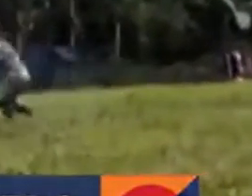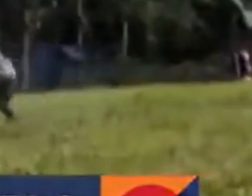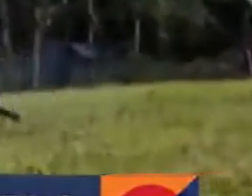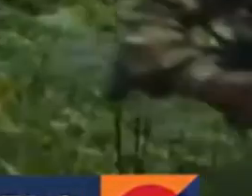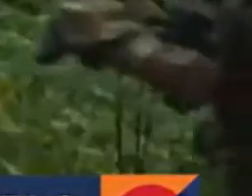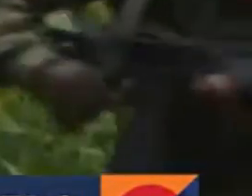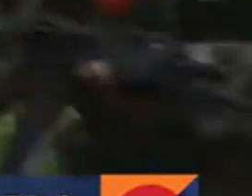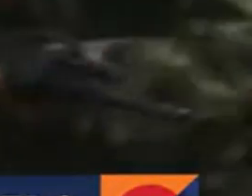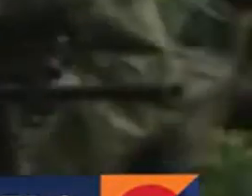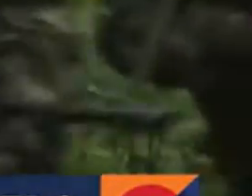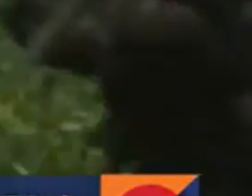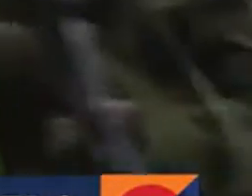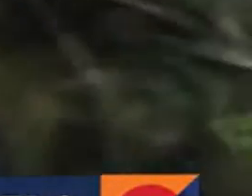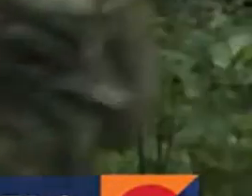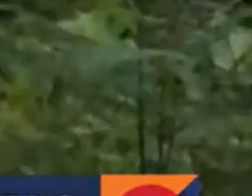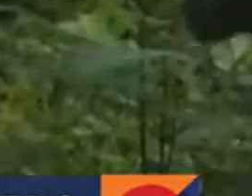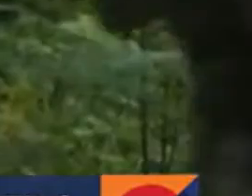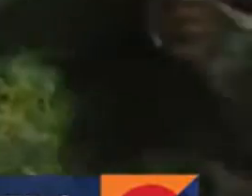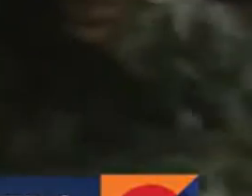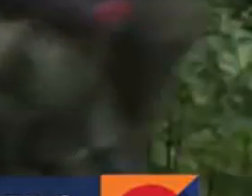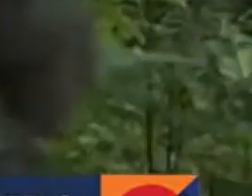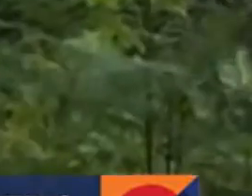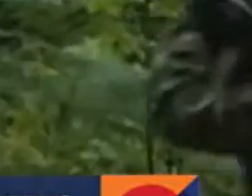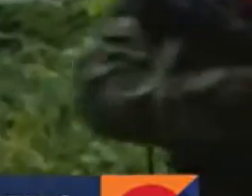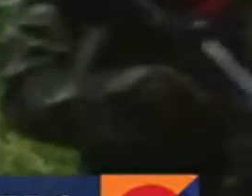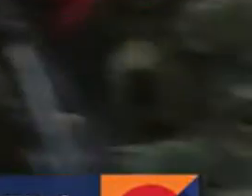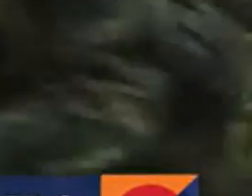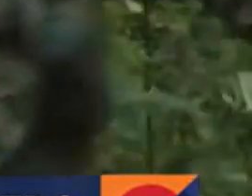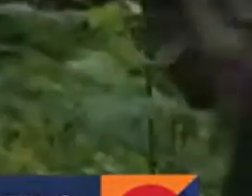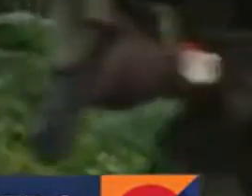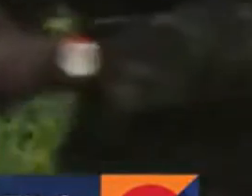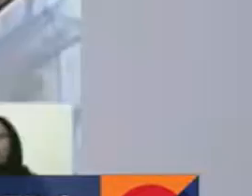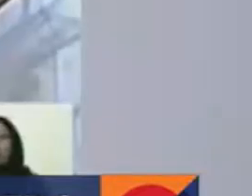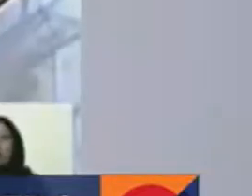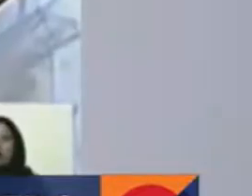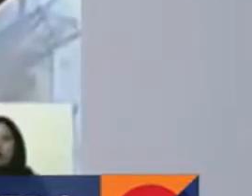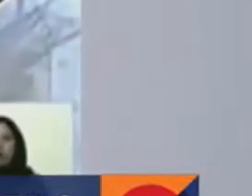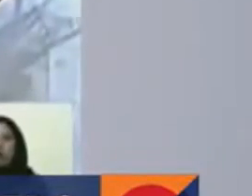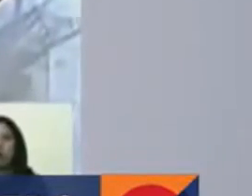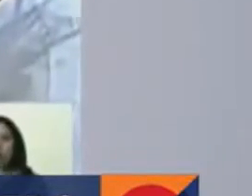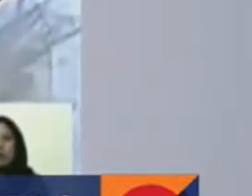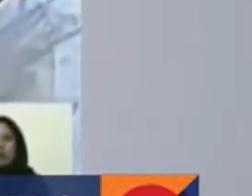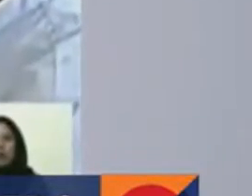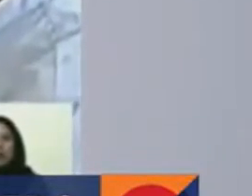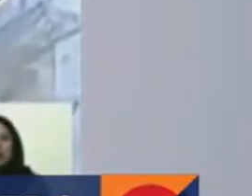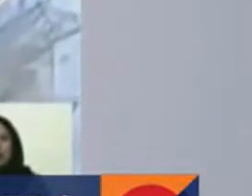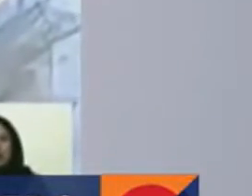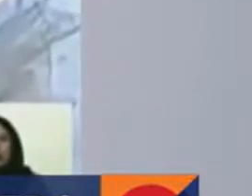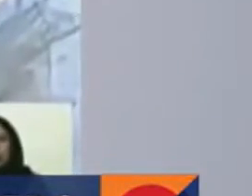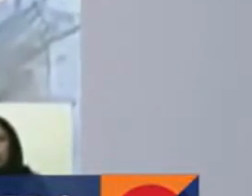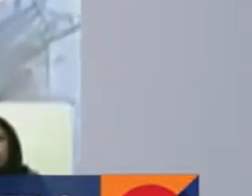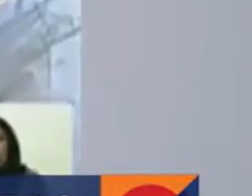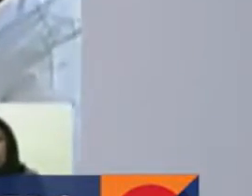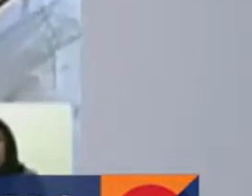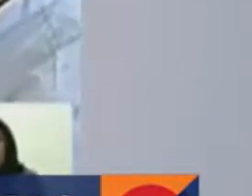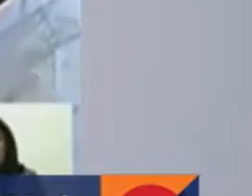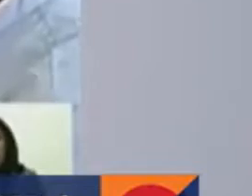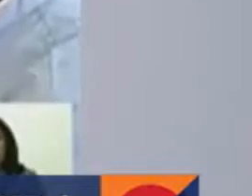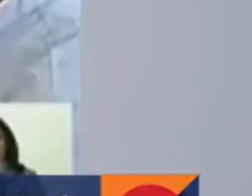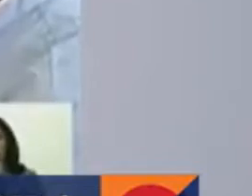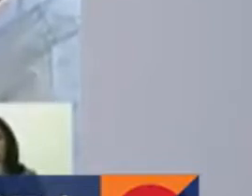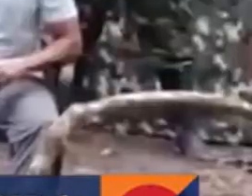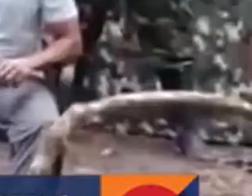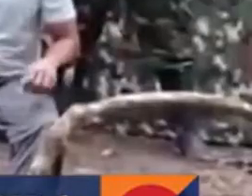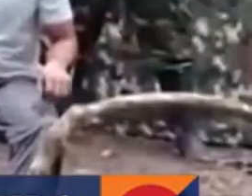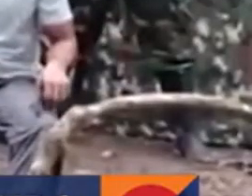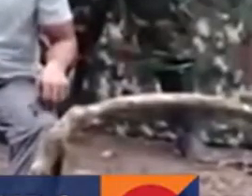será el 18 de enero en Caracas y no el 17 como había sido definida en un principio. El grupo guerrillero hizo el anuncio a través